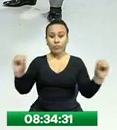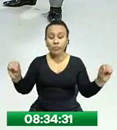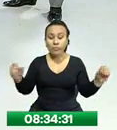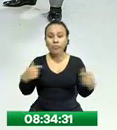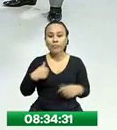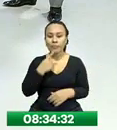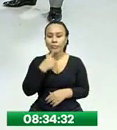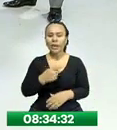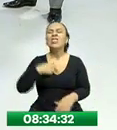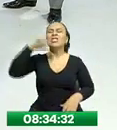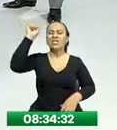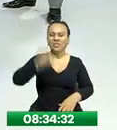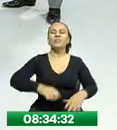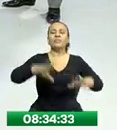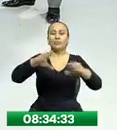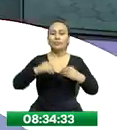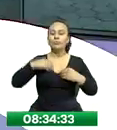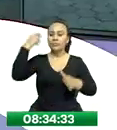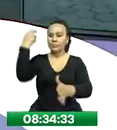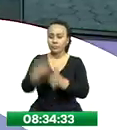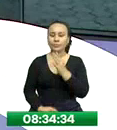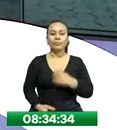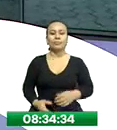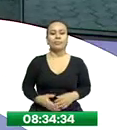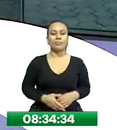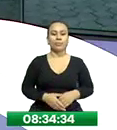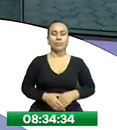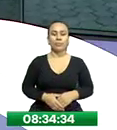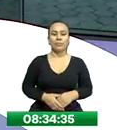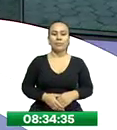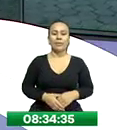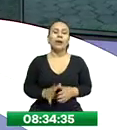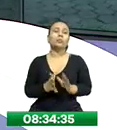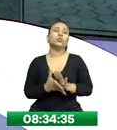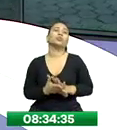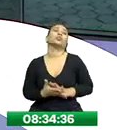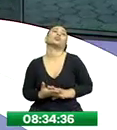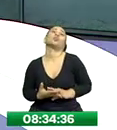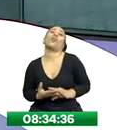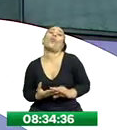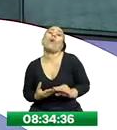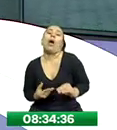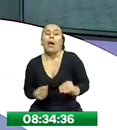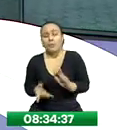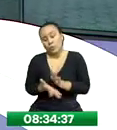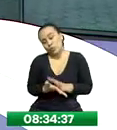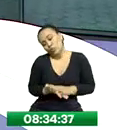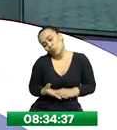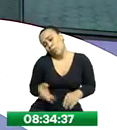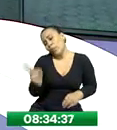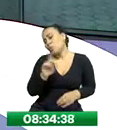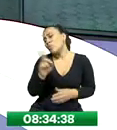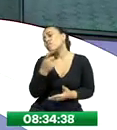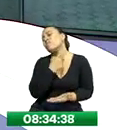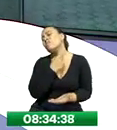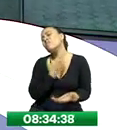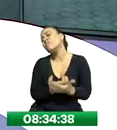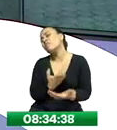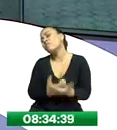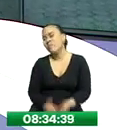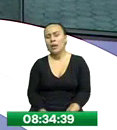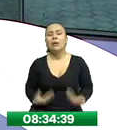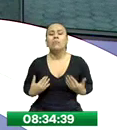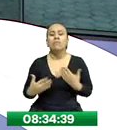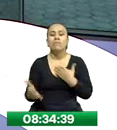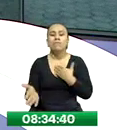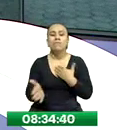soy promulta. Aquí vienen con esa... con esa suavidad. Es que no, que la economía. ¿Qué caramba